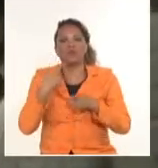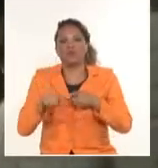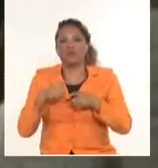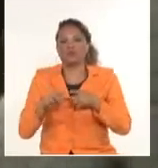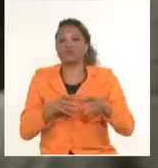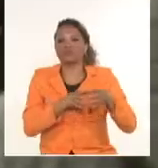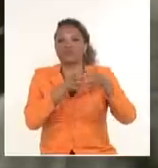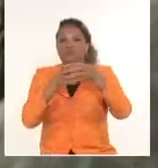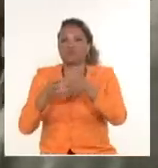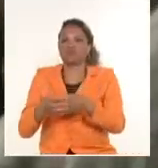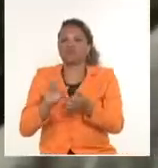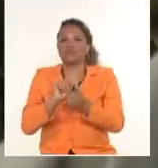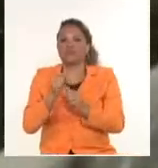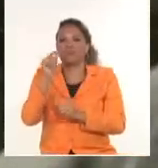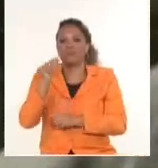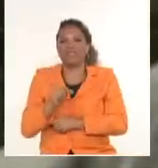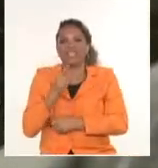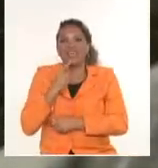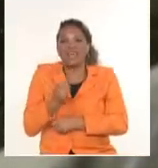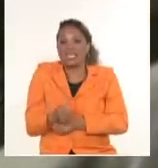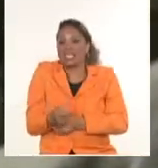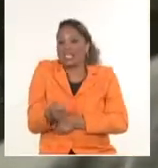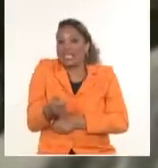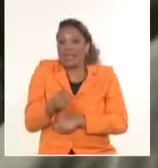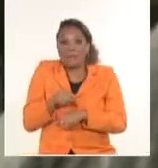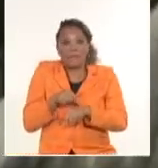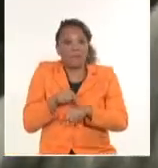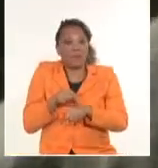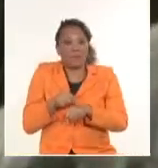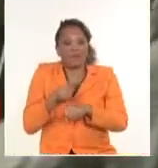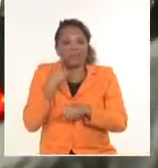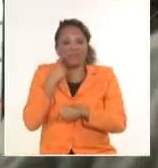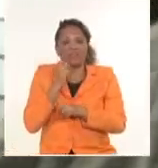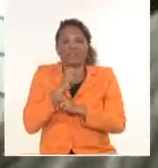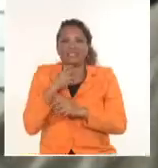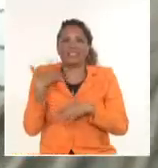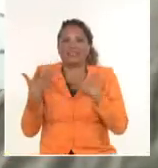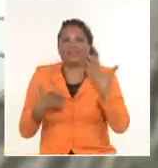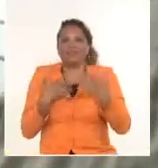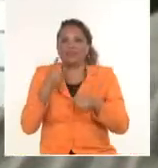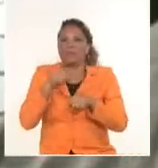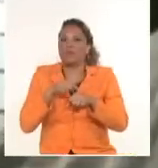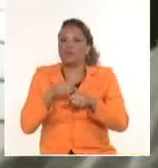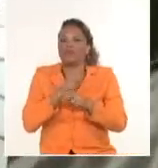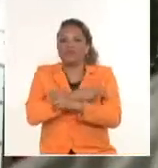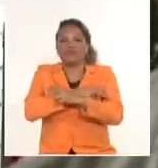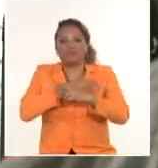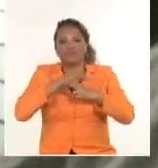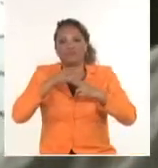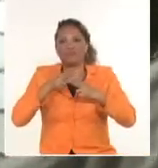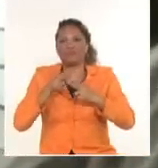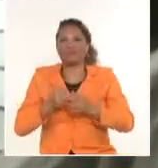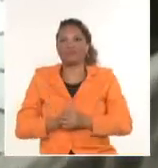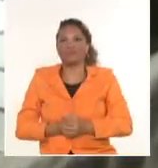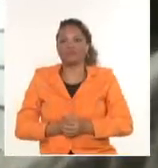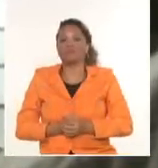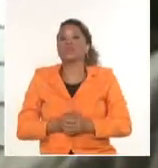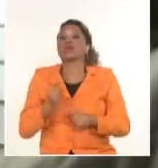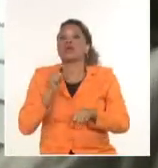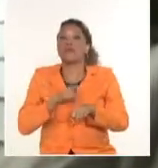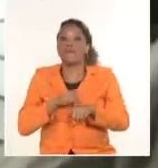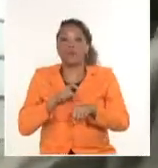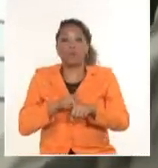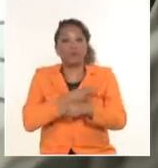delegación cubana. Estamos a instantes de vivir, lo decíamos, un momento histórico. Un momento histórico que